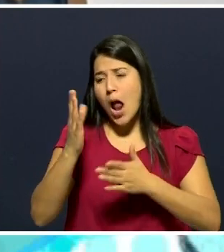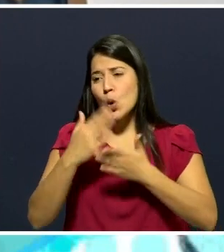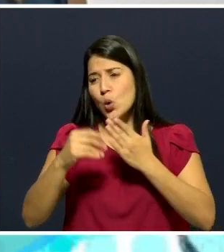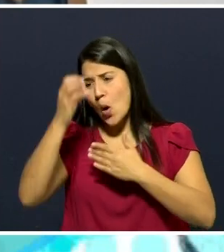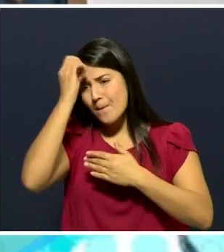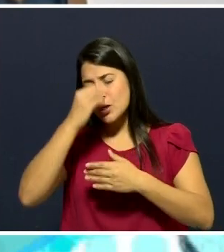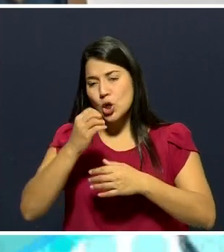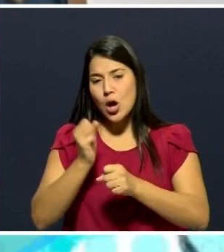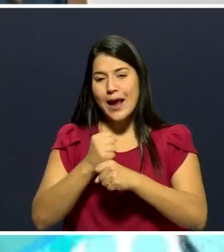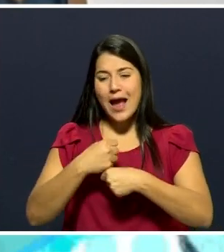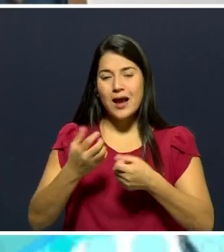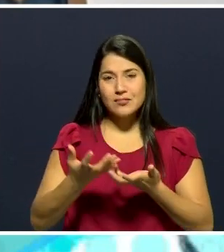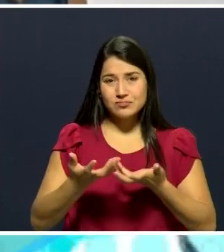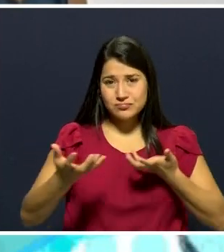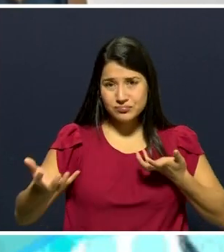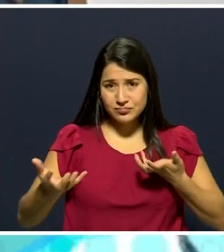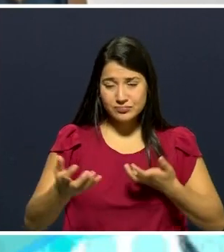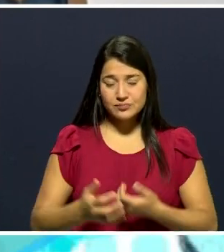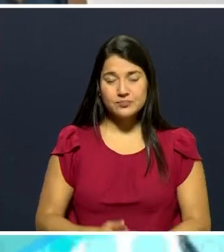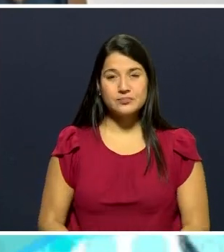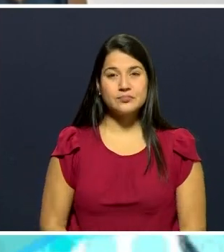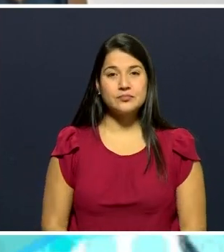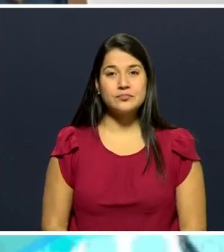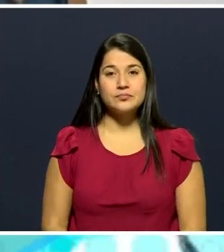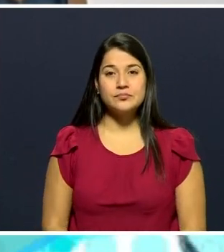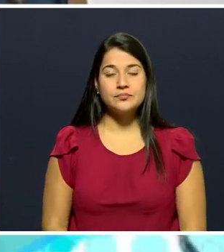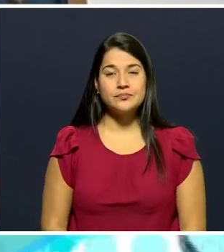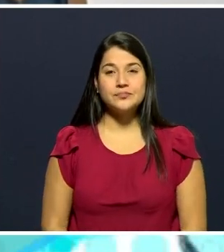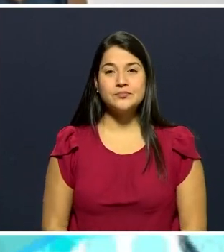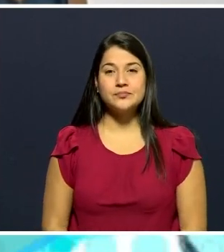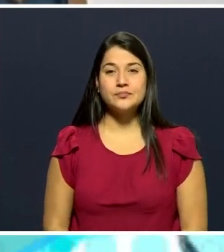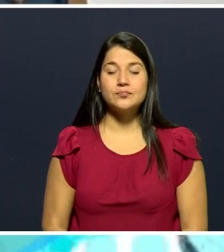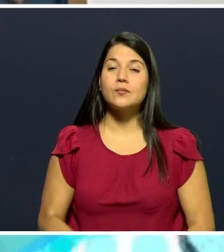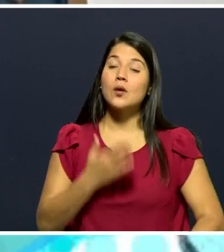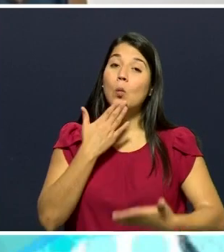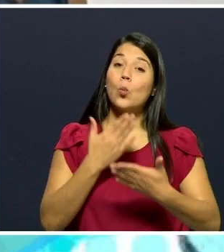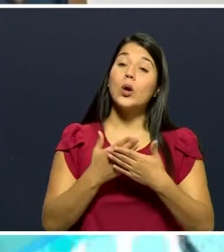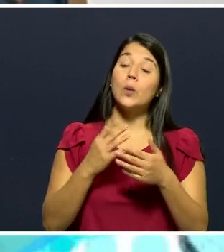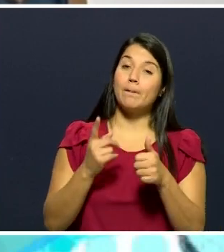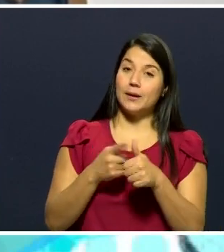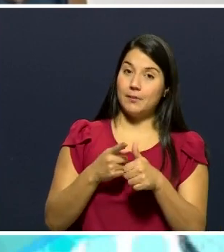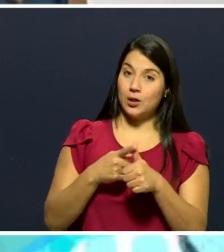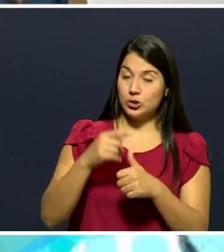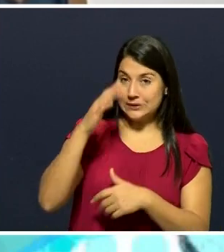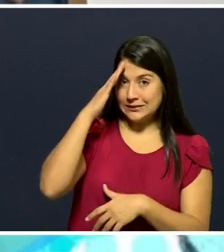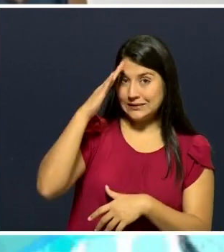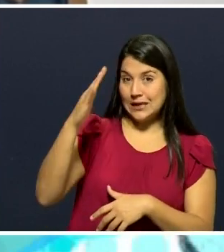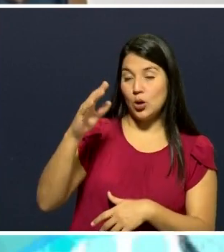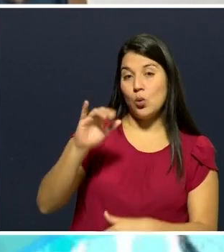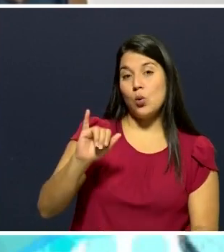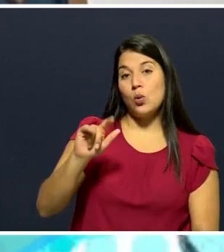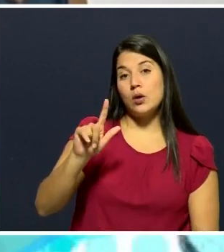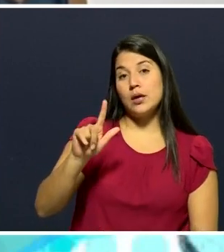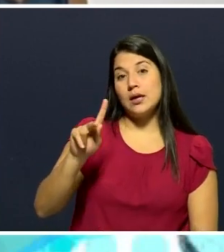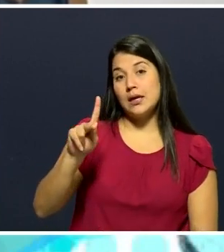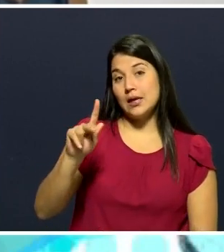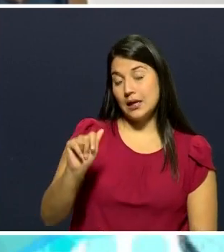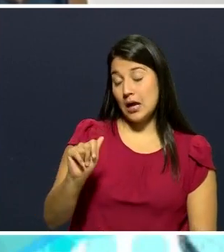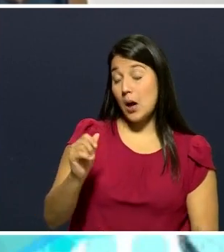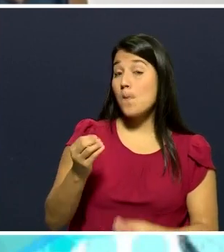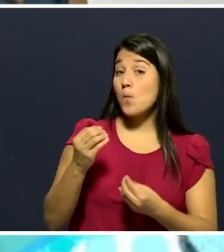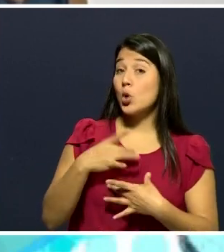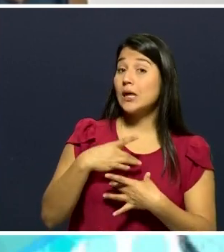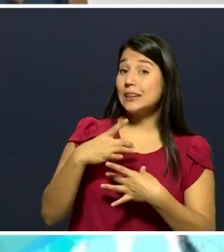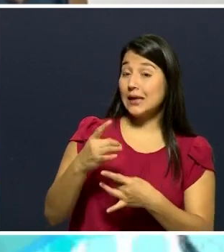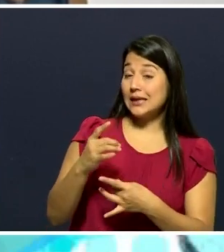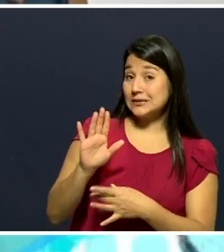diferencias que traía este núcleo de partidos? Bueno, primero un saludo a Ilka. Muy interesante como